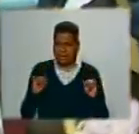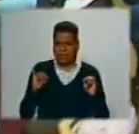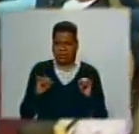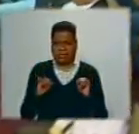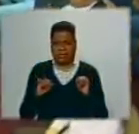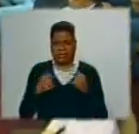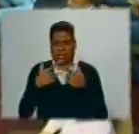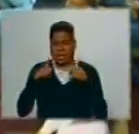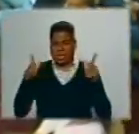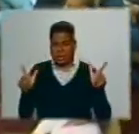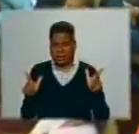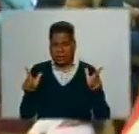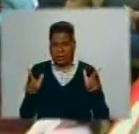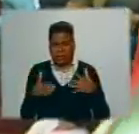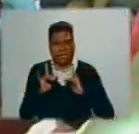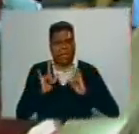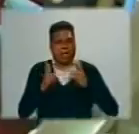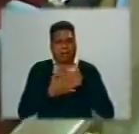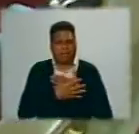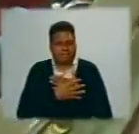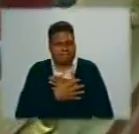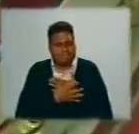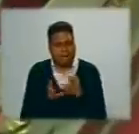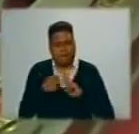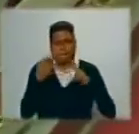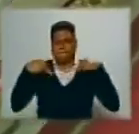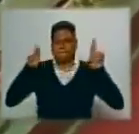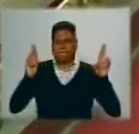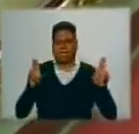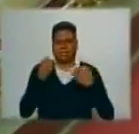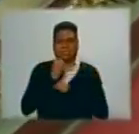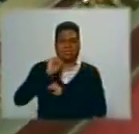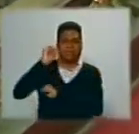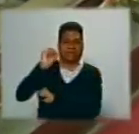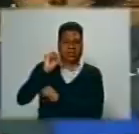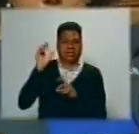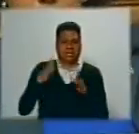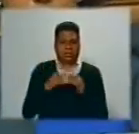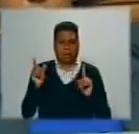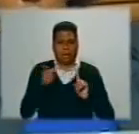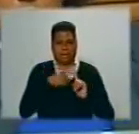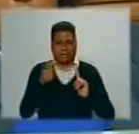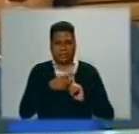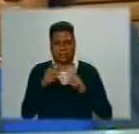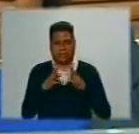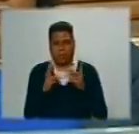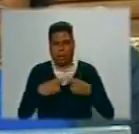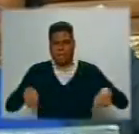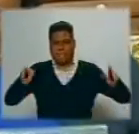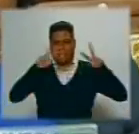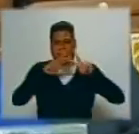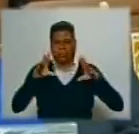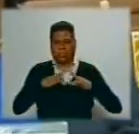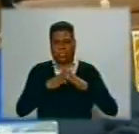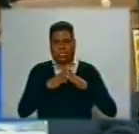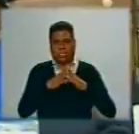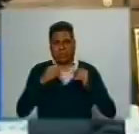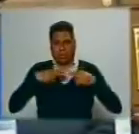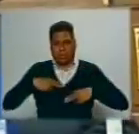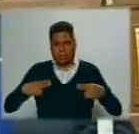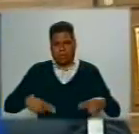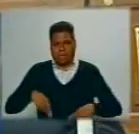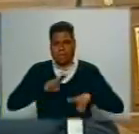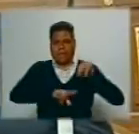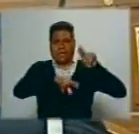libre, amante de la paz y defensora de los principios y valores más elevados de la humanidad para construir un